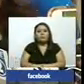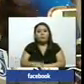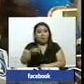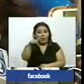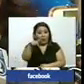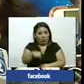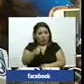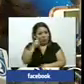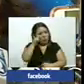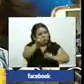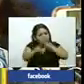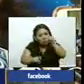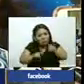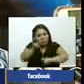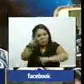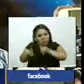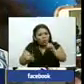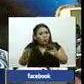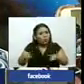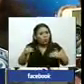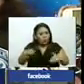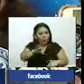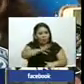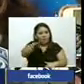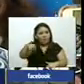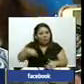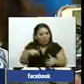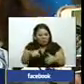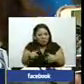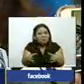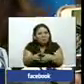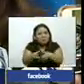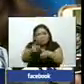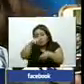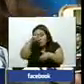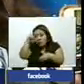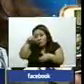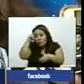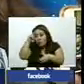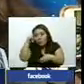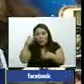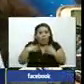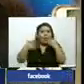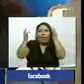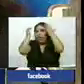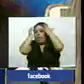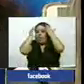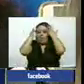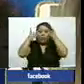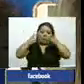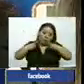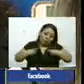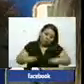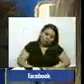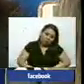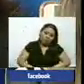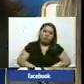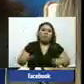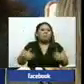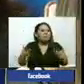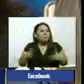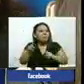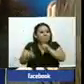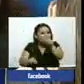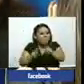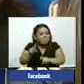Vamos a explorar temas como la funcionabilidad familiar. Vamos a explorar temas como trastorno de ansiedad y depresión. Vamos